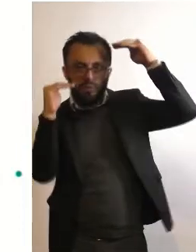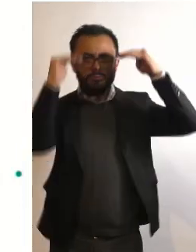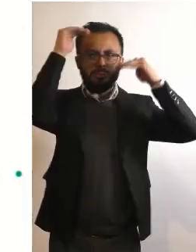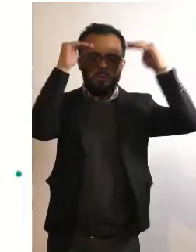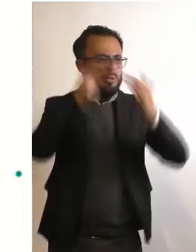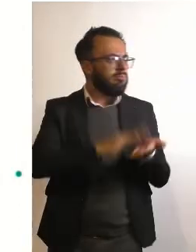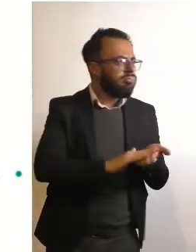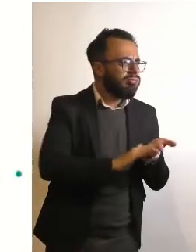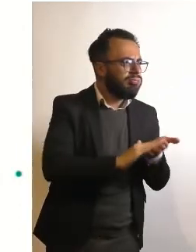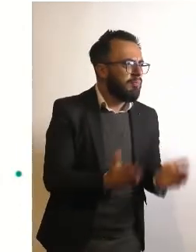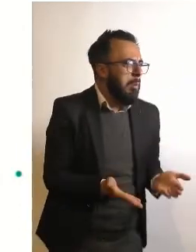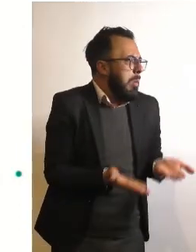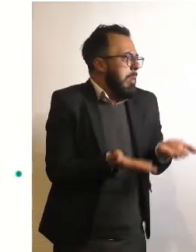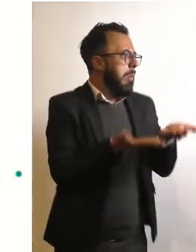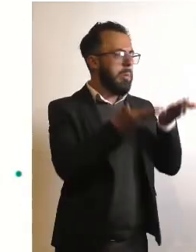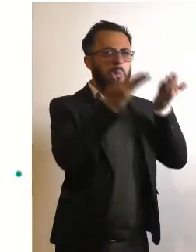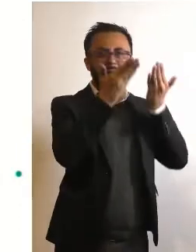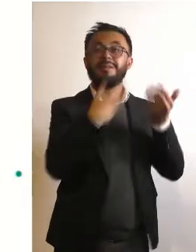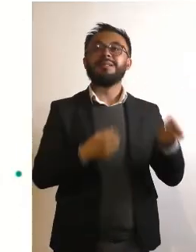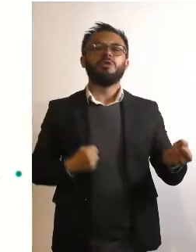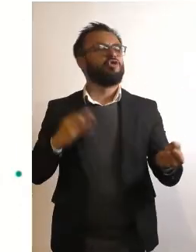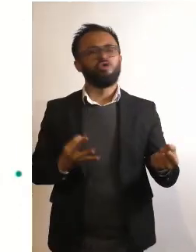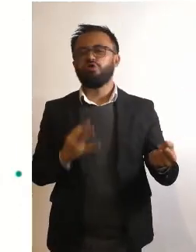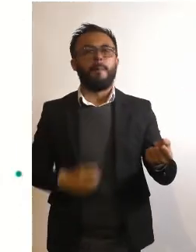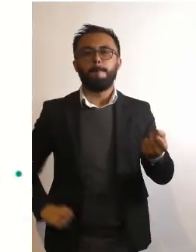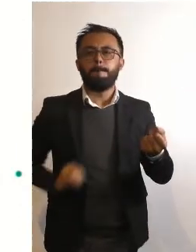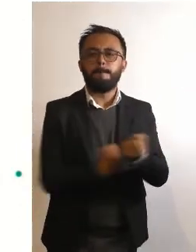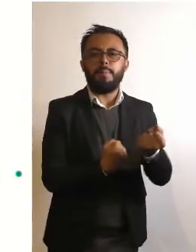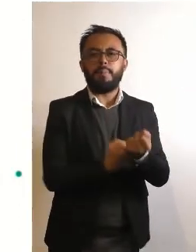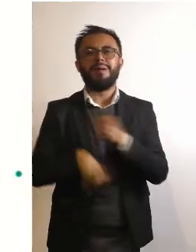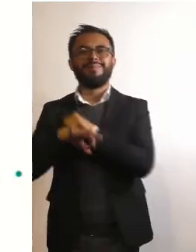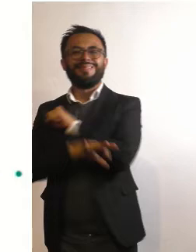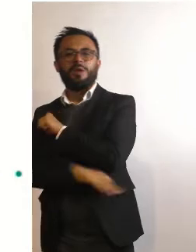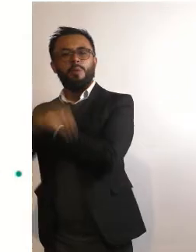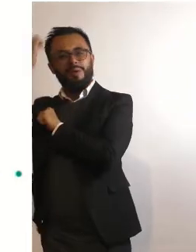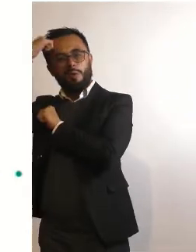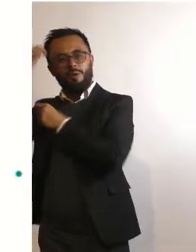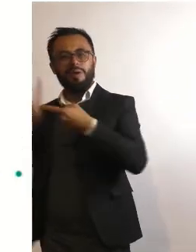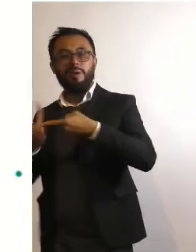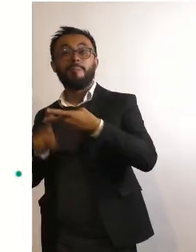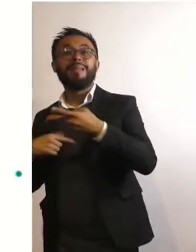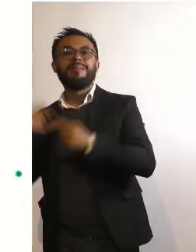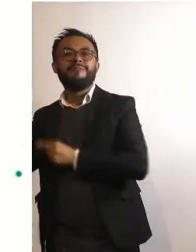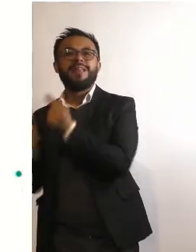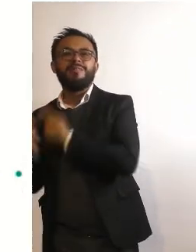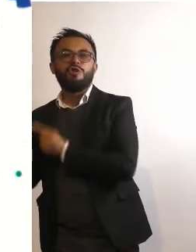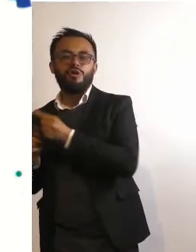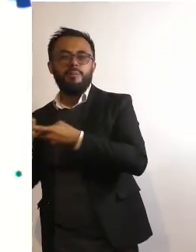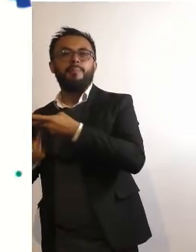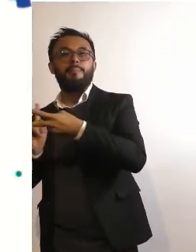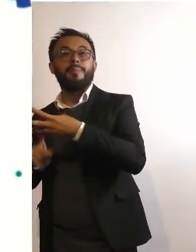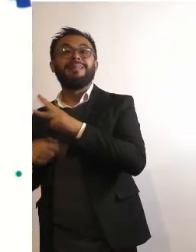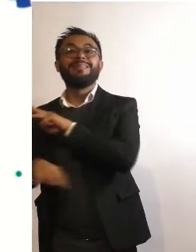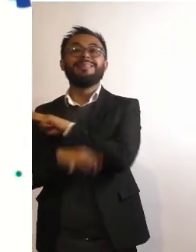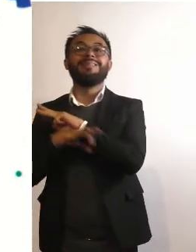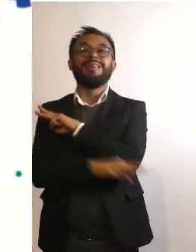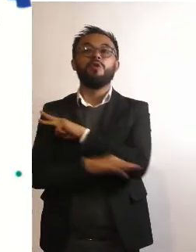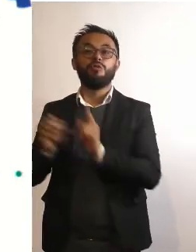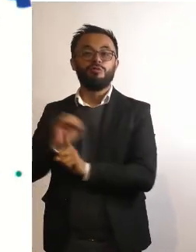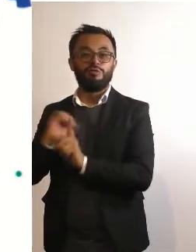temas psicopedagógicos, financieros y psicosociales.